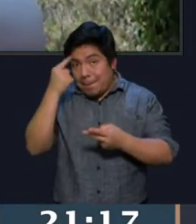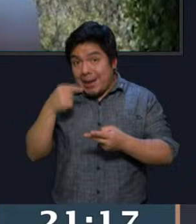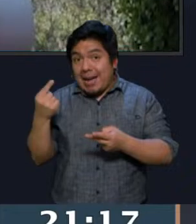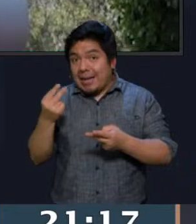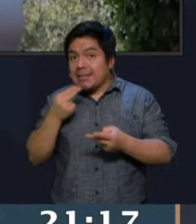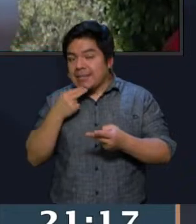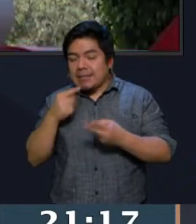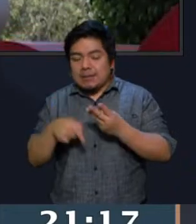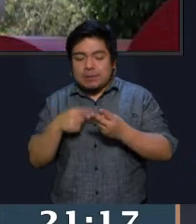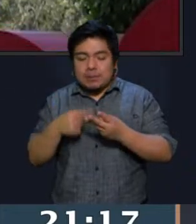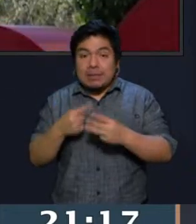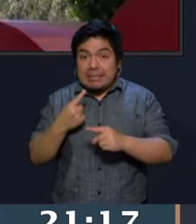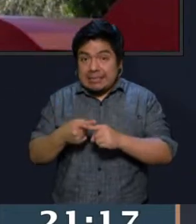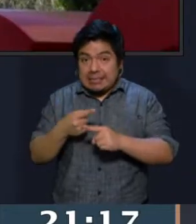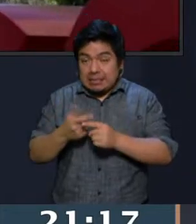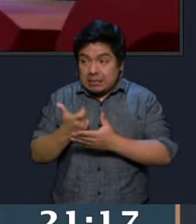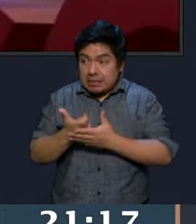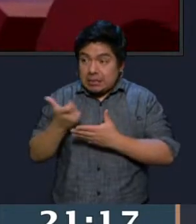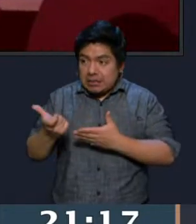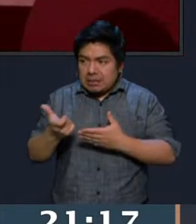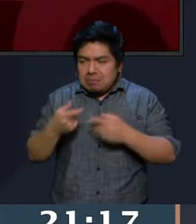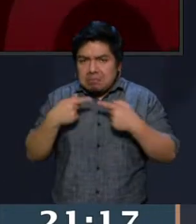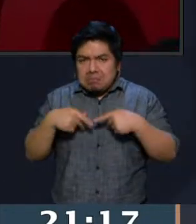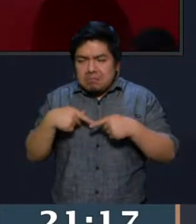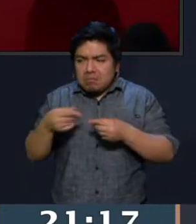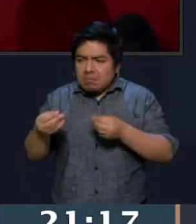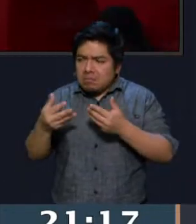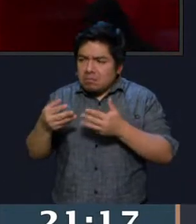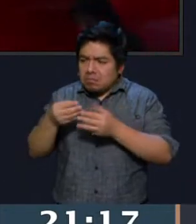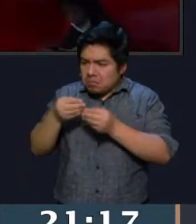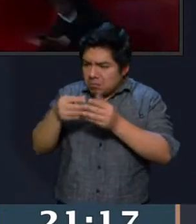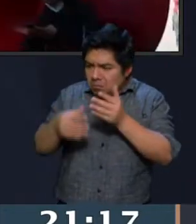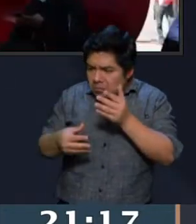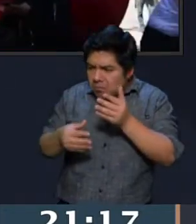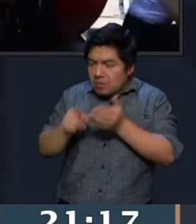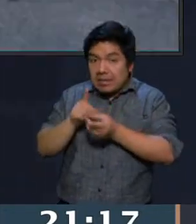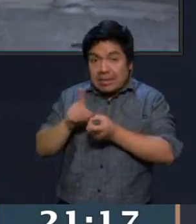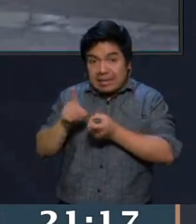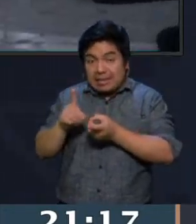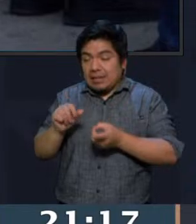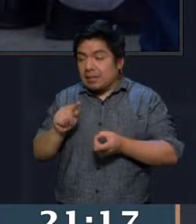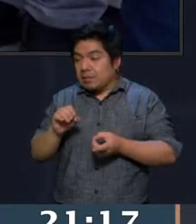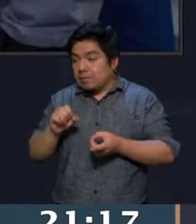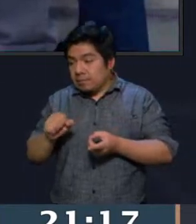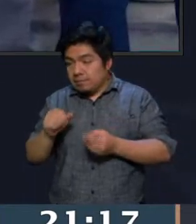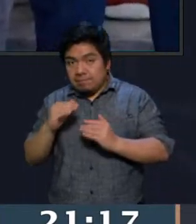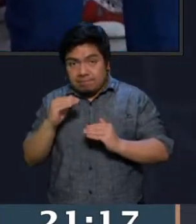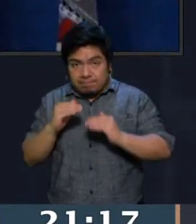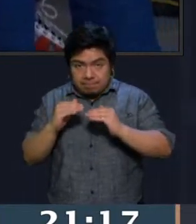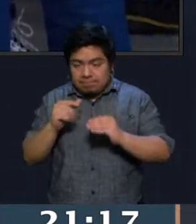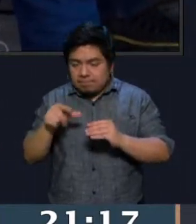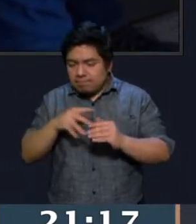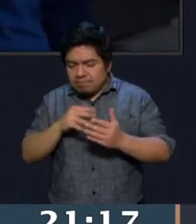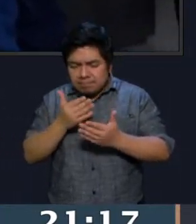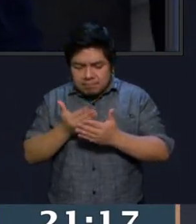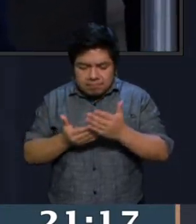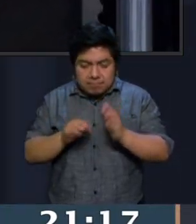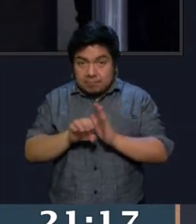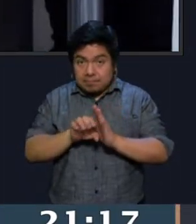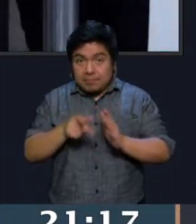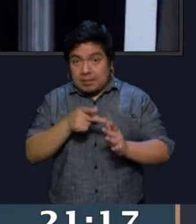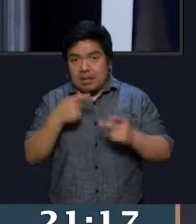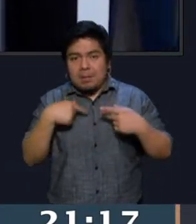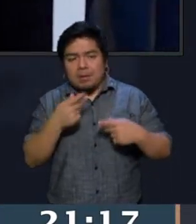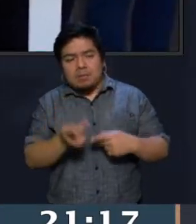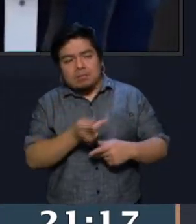quién los va a pagar, entonces la gente los puede recibir muy bien. Hay datos del Instituto de Estudios sobre la Desigualdad en donde si a la gente le preguntas